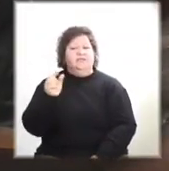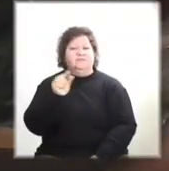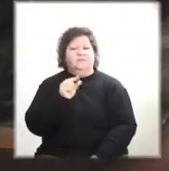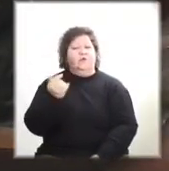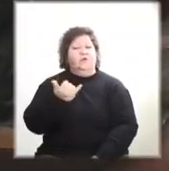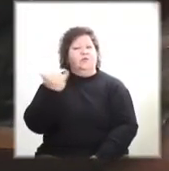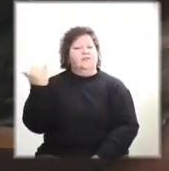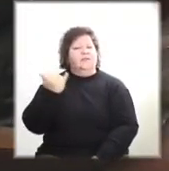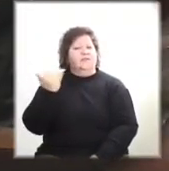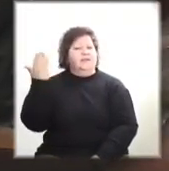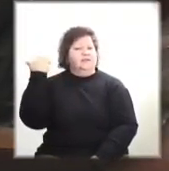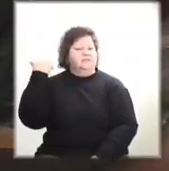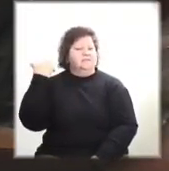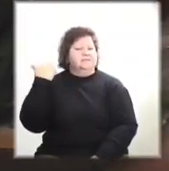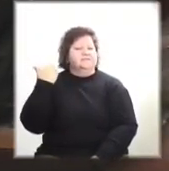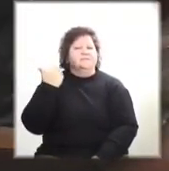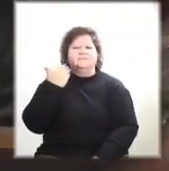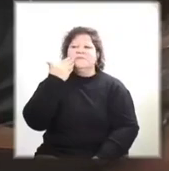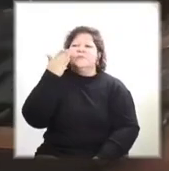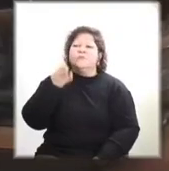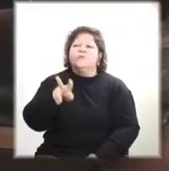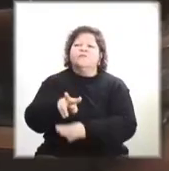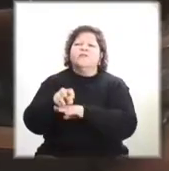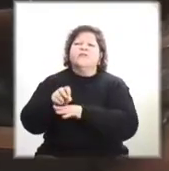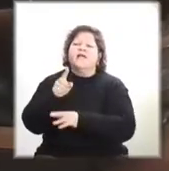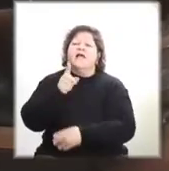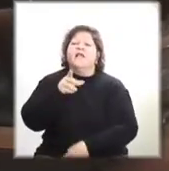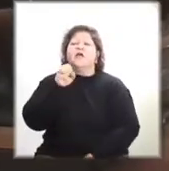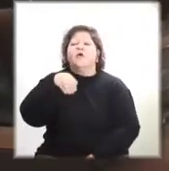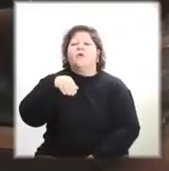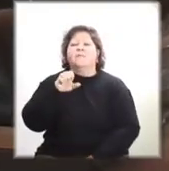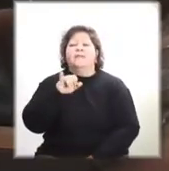dije al fiscal Gómez si él creía pertinente